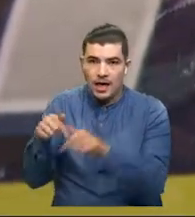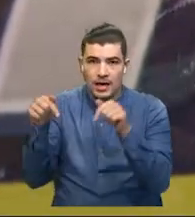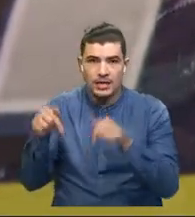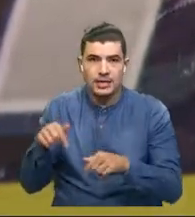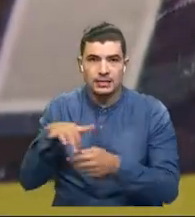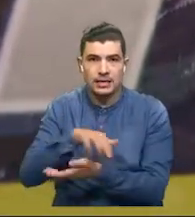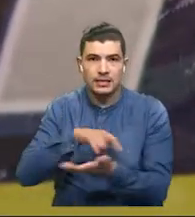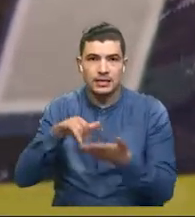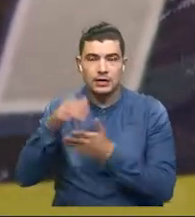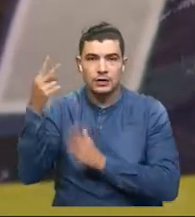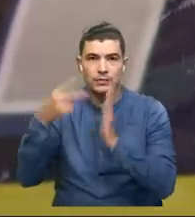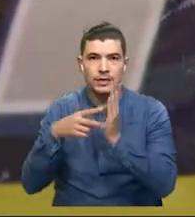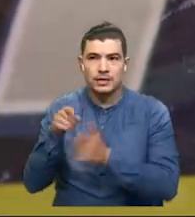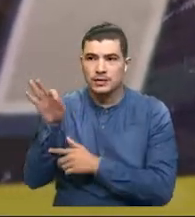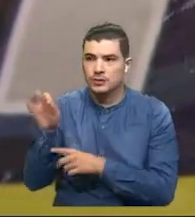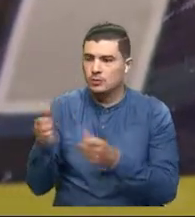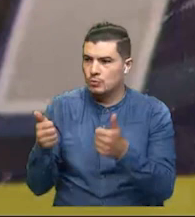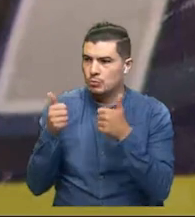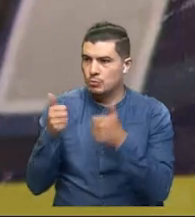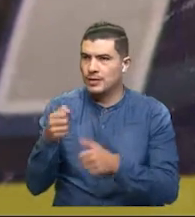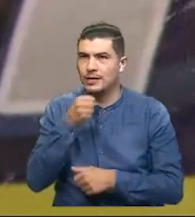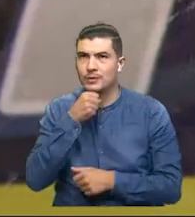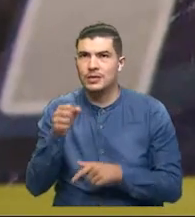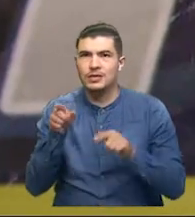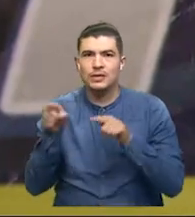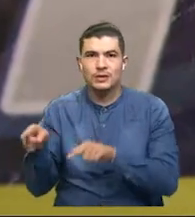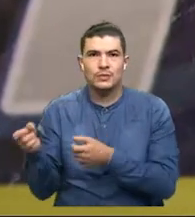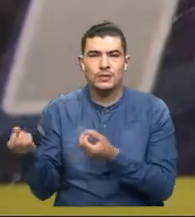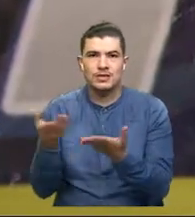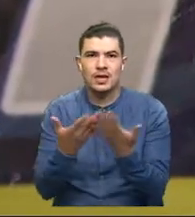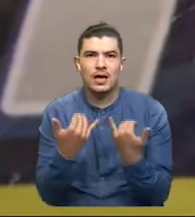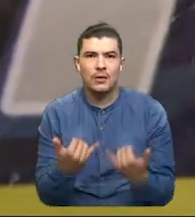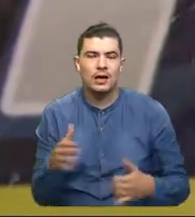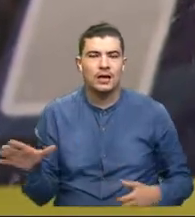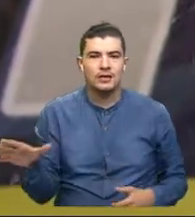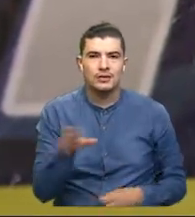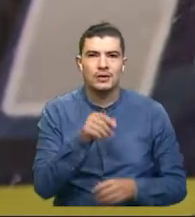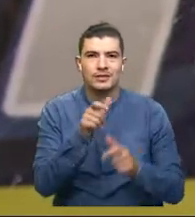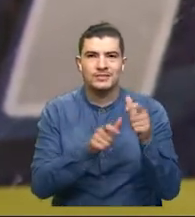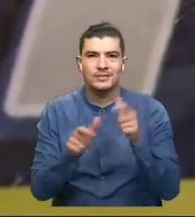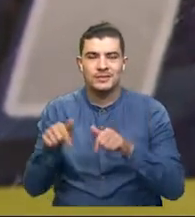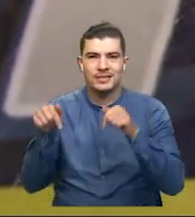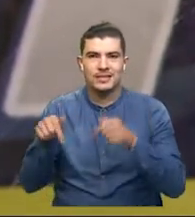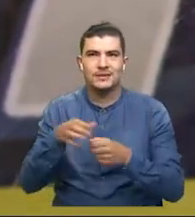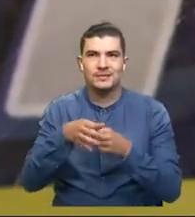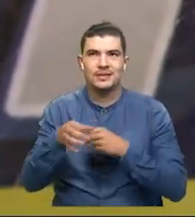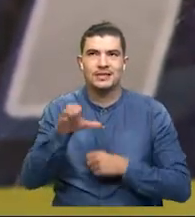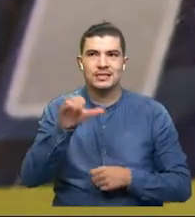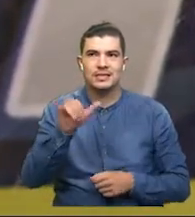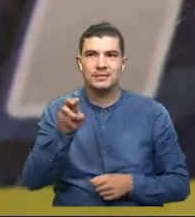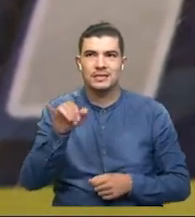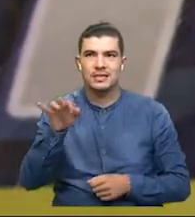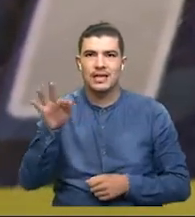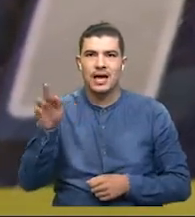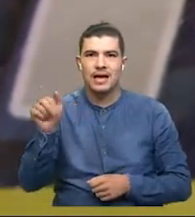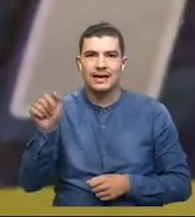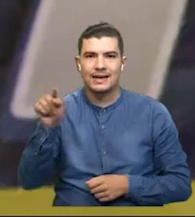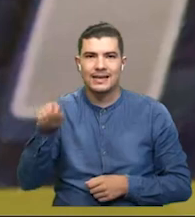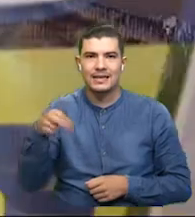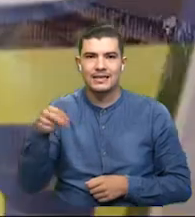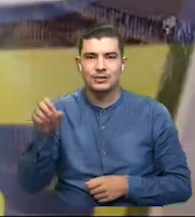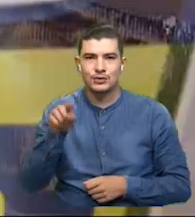Santander 2018 y estas buenas noticias que ha traído usted a todos los cimitarreños en esta expedición